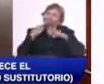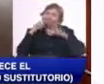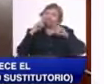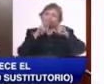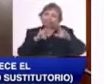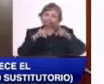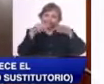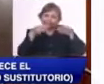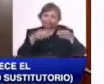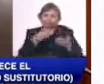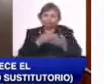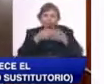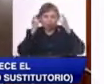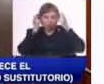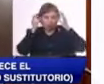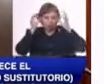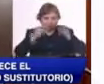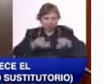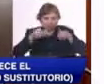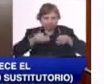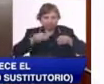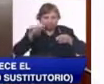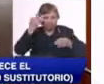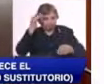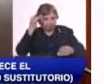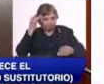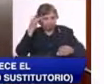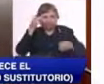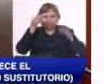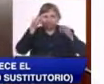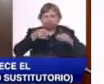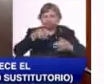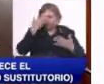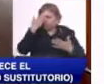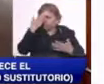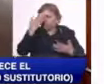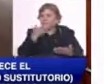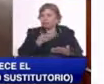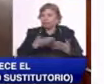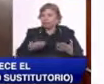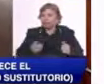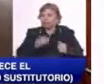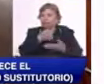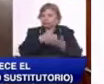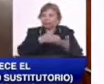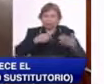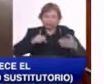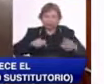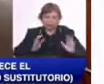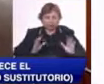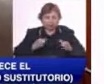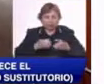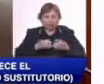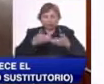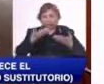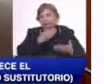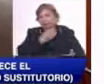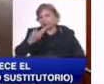contundente, coherente, sabia e inteligente por parte del Congreso de la